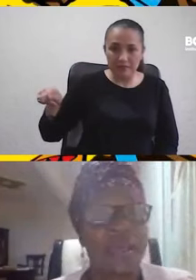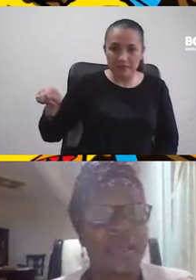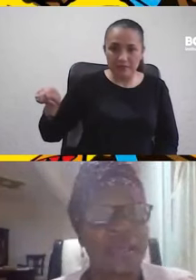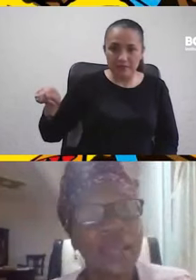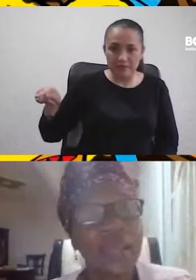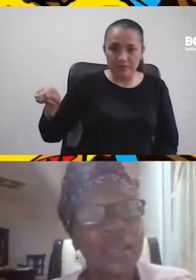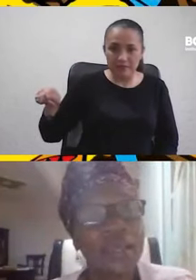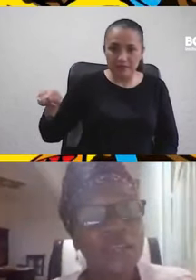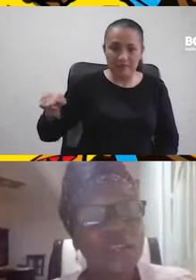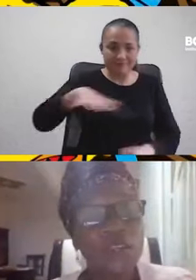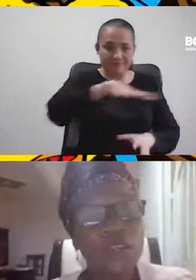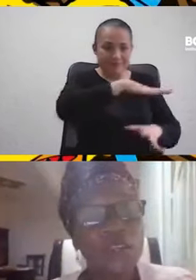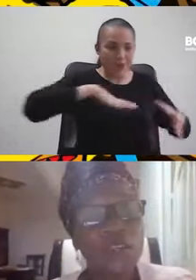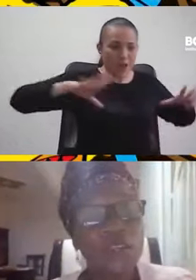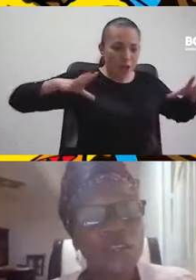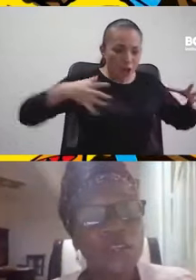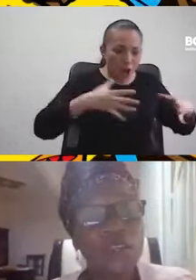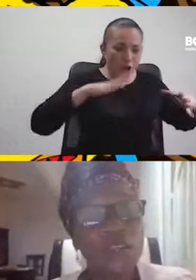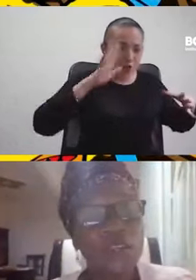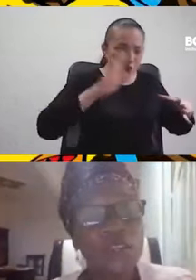nuestras comunidades, sino que las